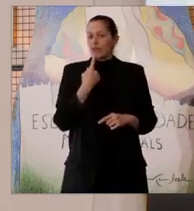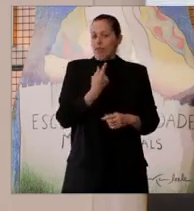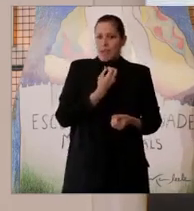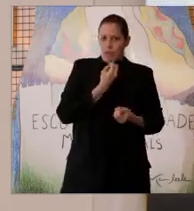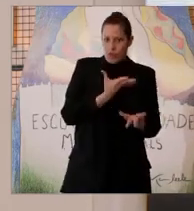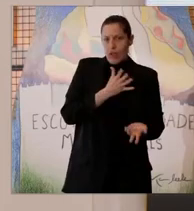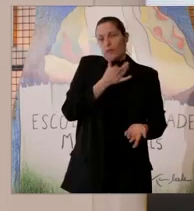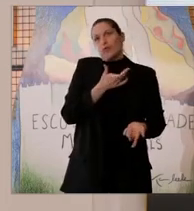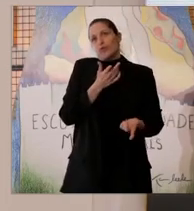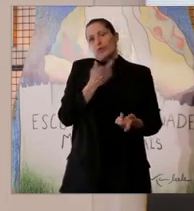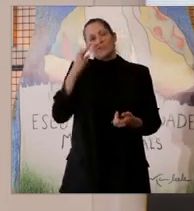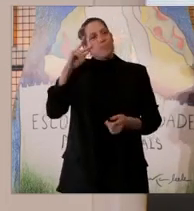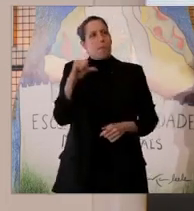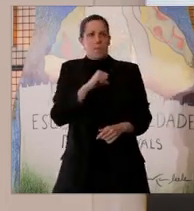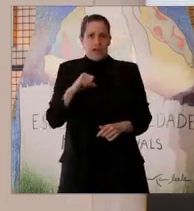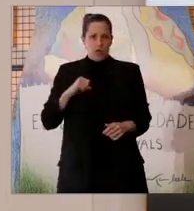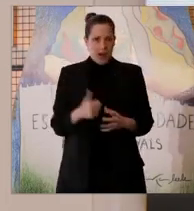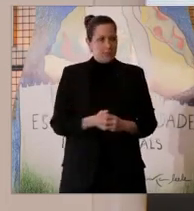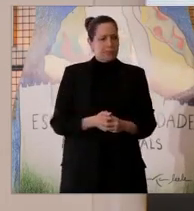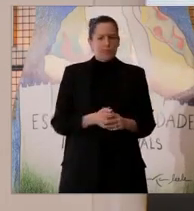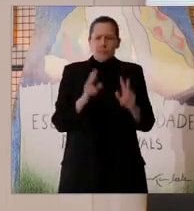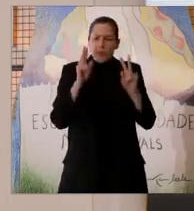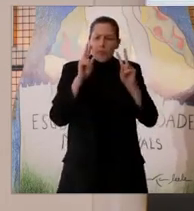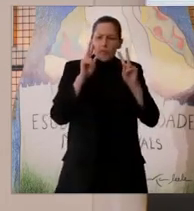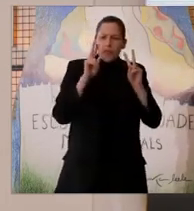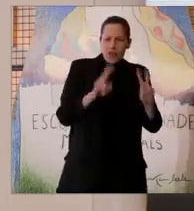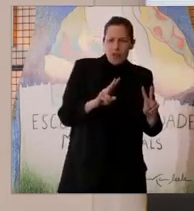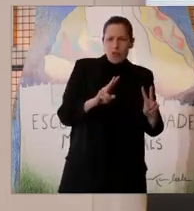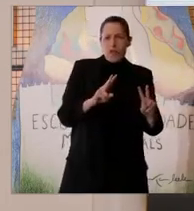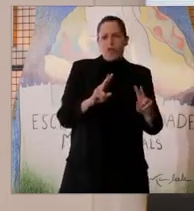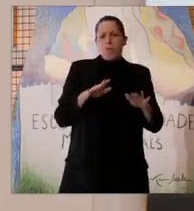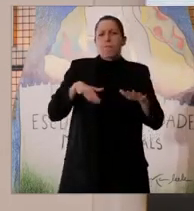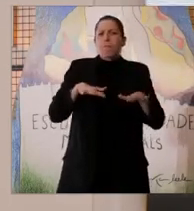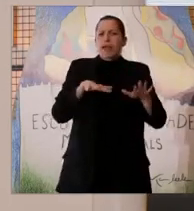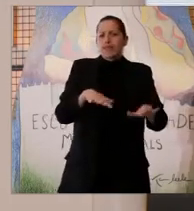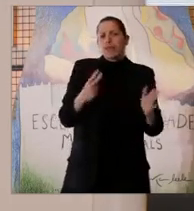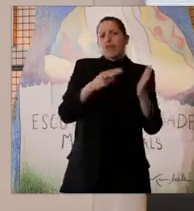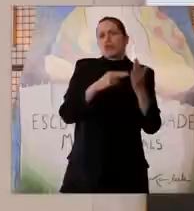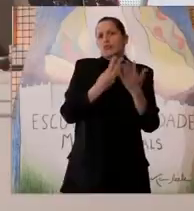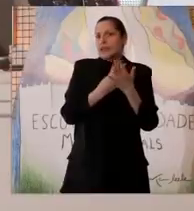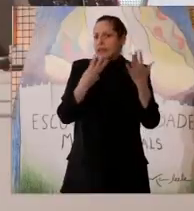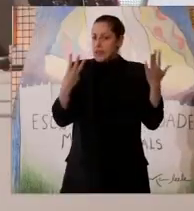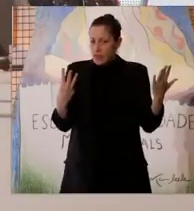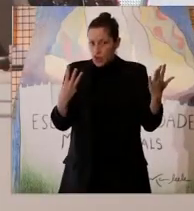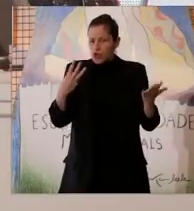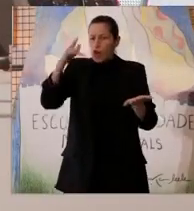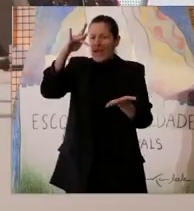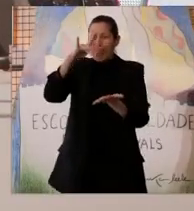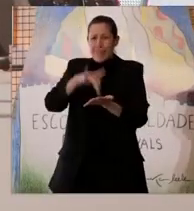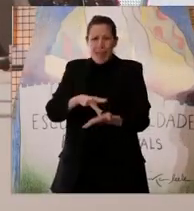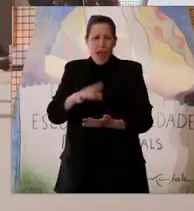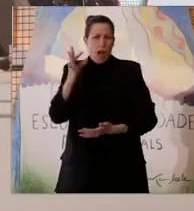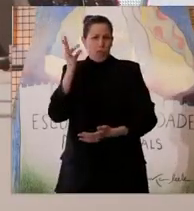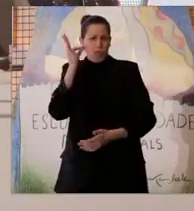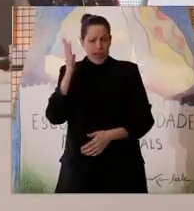personal pero cuando yo veo las fotos de la manifestación de 2018 y veo el día que todas las mujeres de mi